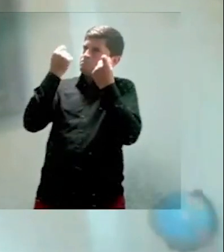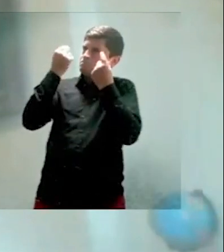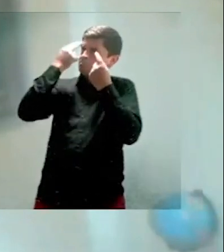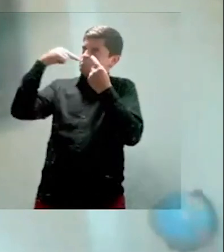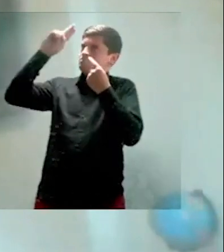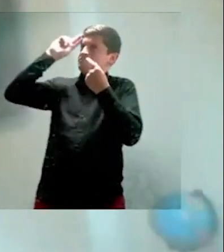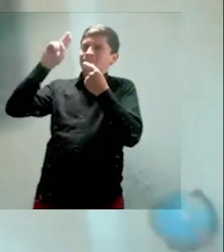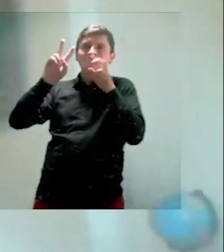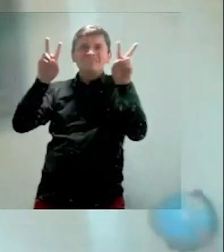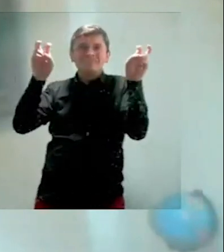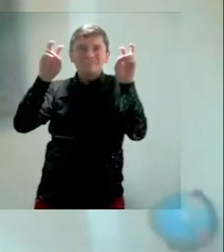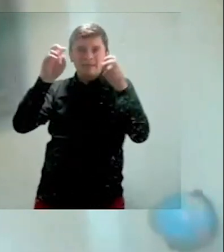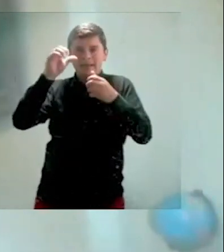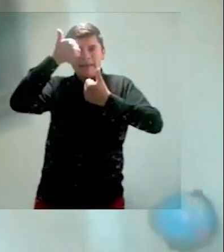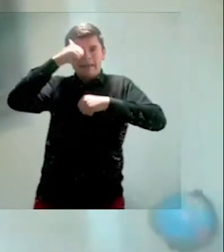mucho